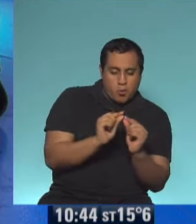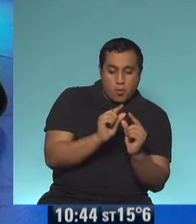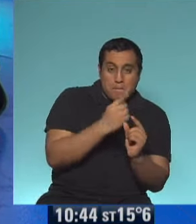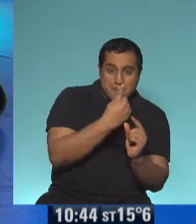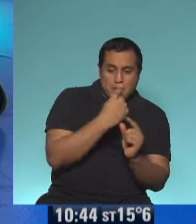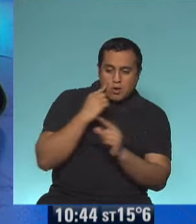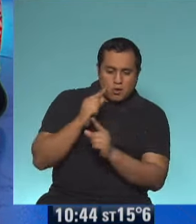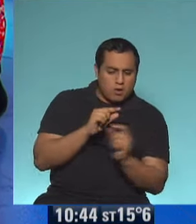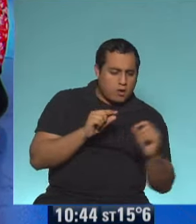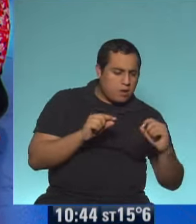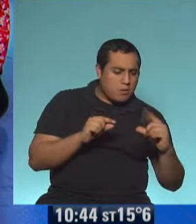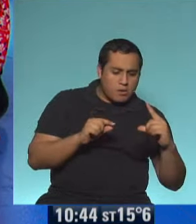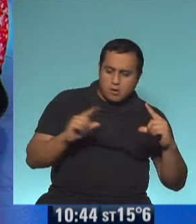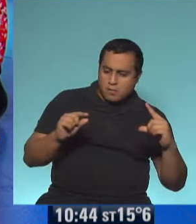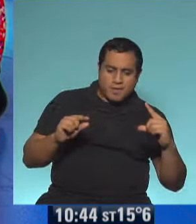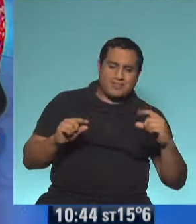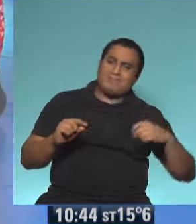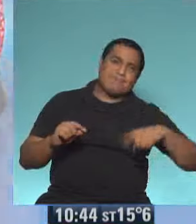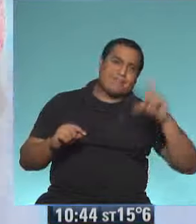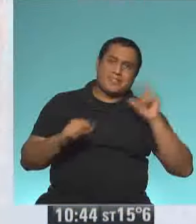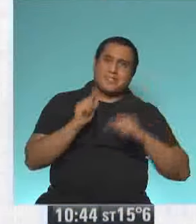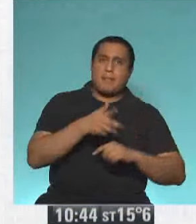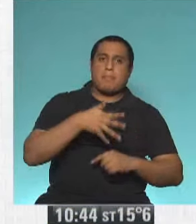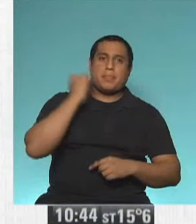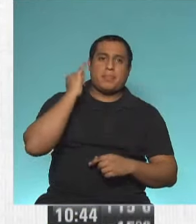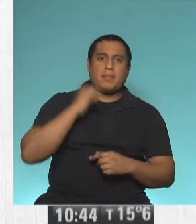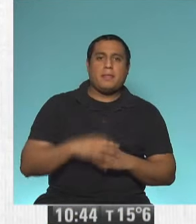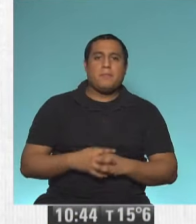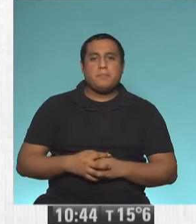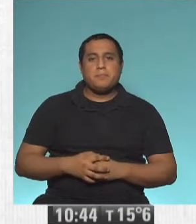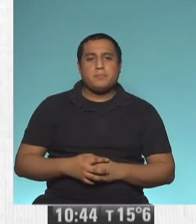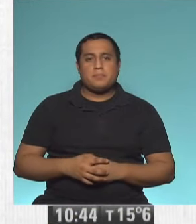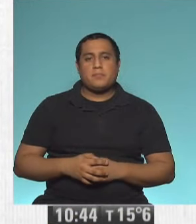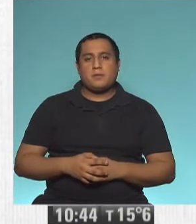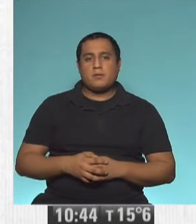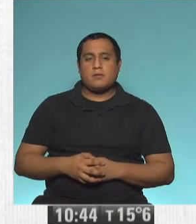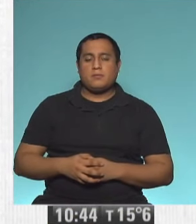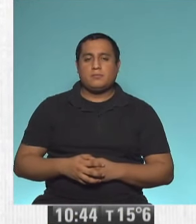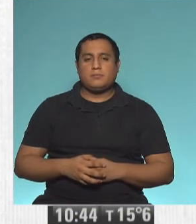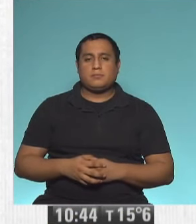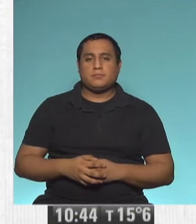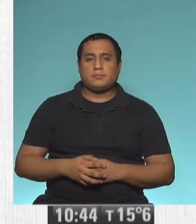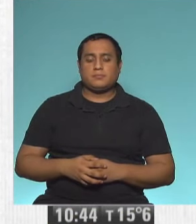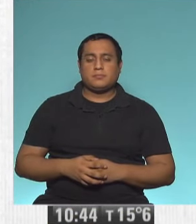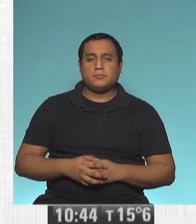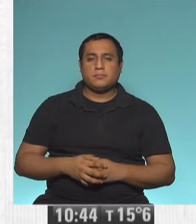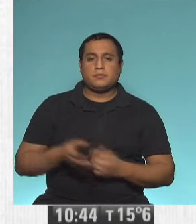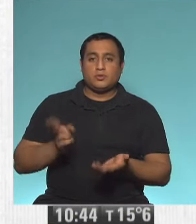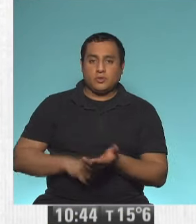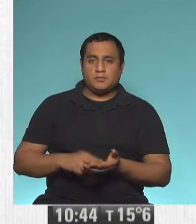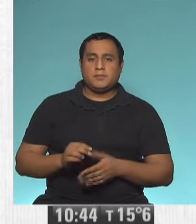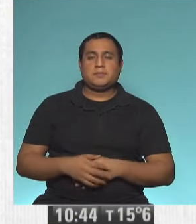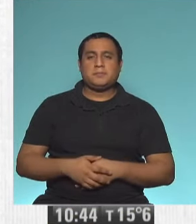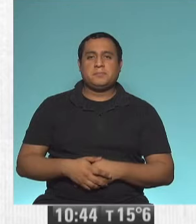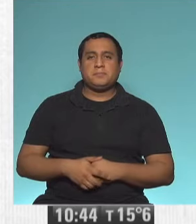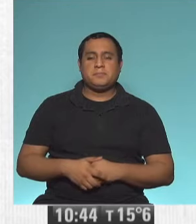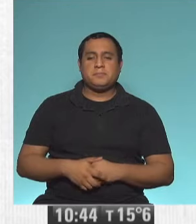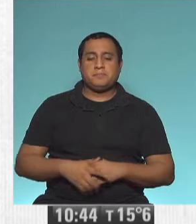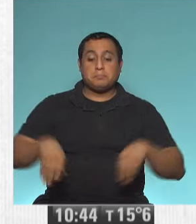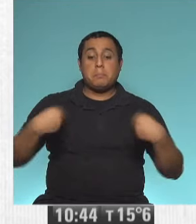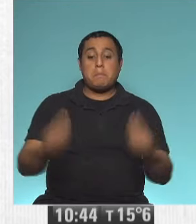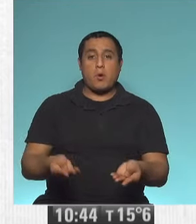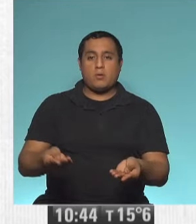grande, ya era más grande esa carta. ¡Sí! ¡Ganó Emi! Muy bien. Vamos de nuevo. Ahora una, dos, tres. Oh.